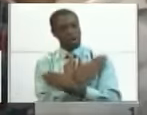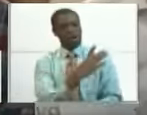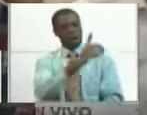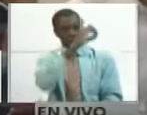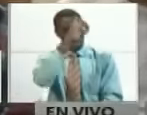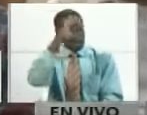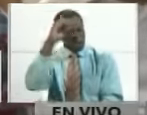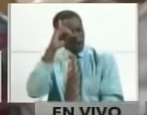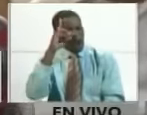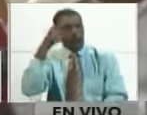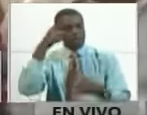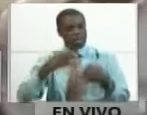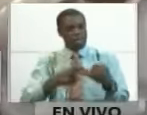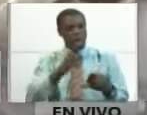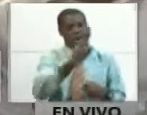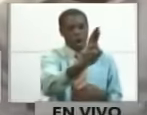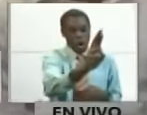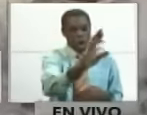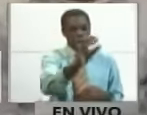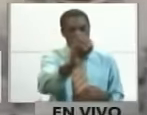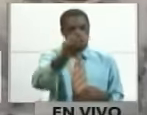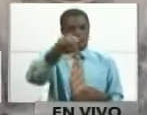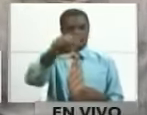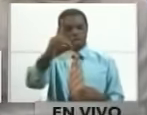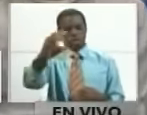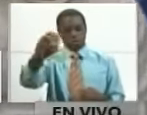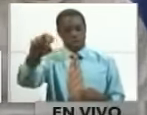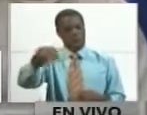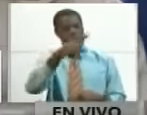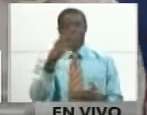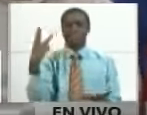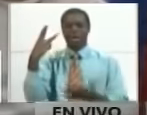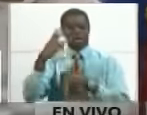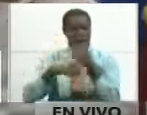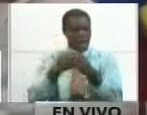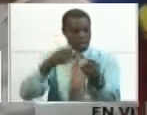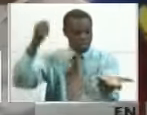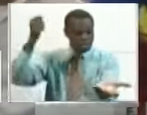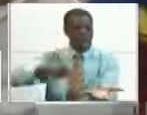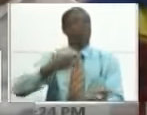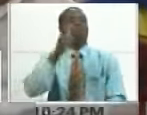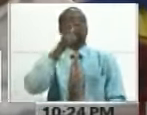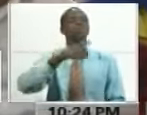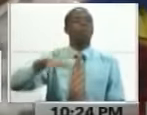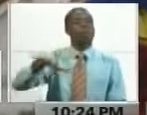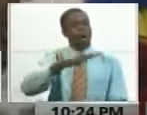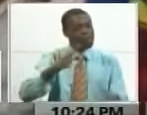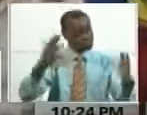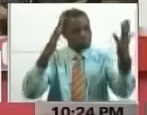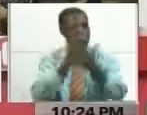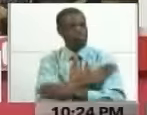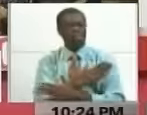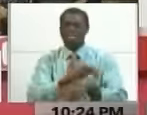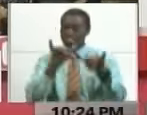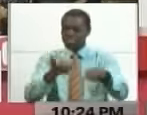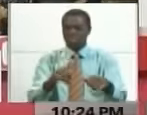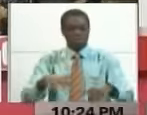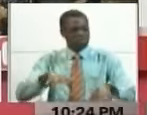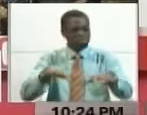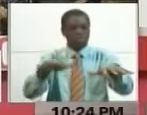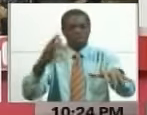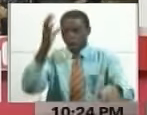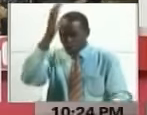Rondón por los 3 años con el mazo dando. Felicitaciones a todo nuestro pueblo. Y sigamos así, movilizando la